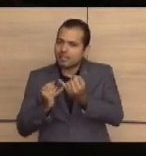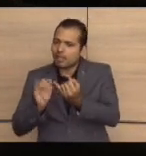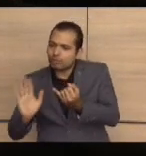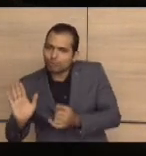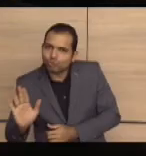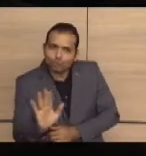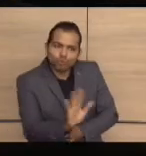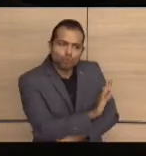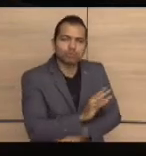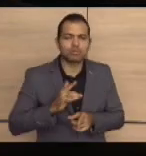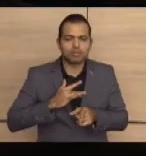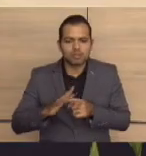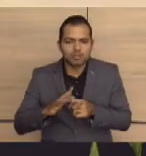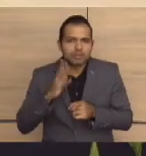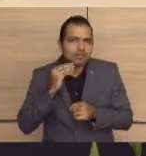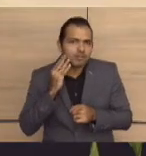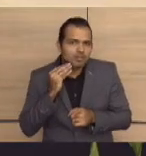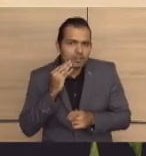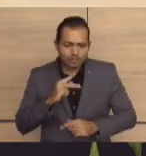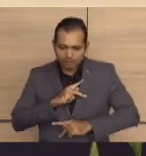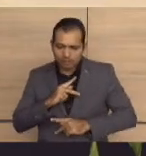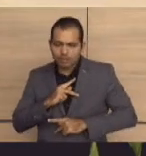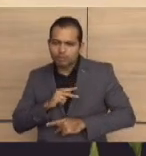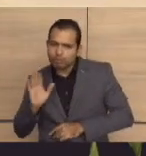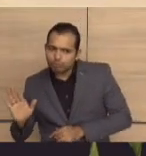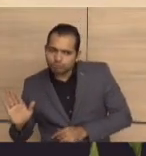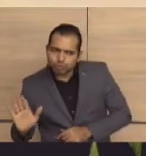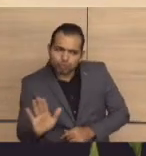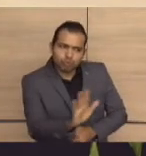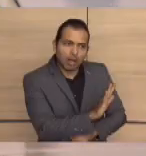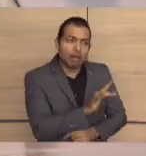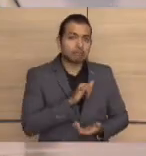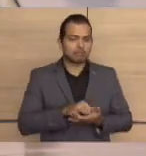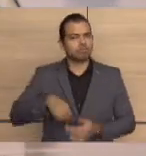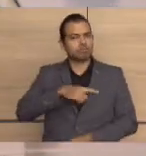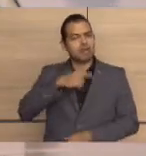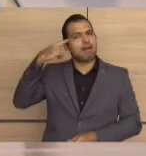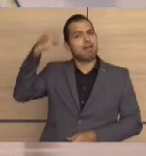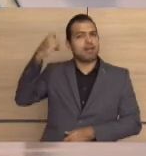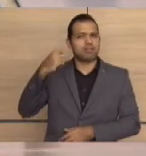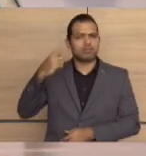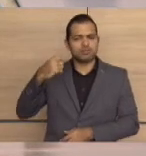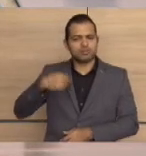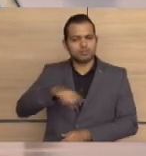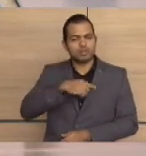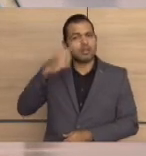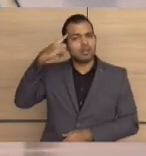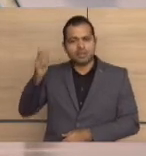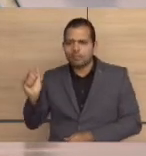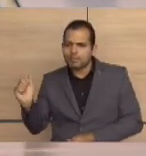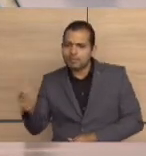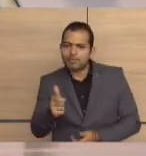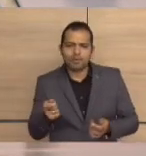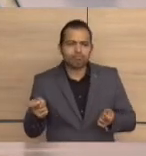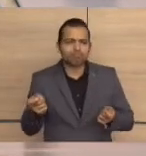construye a partir de la vivencia propia. Y ese es el otro reto que nosotros tenemos, cómo logramos gobernanza, cómo logramos